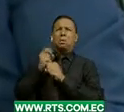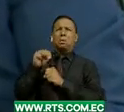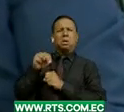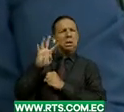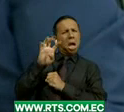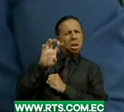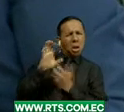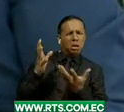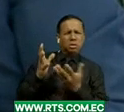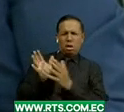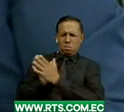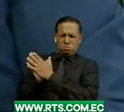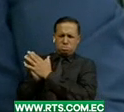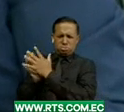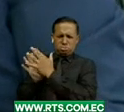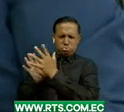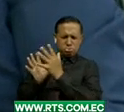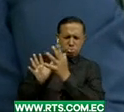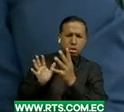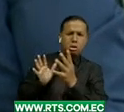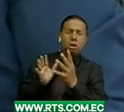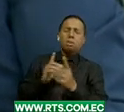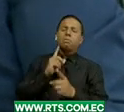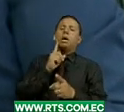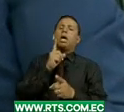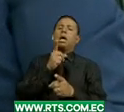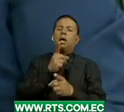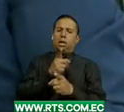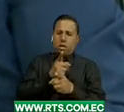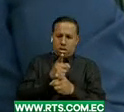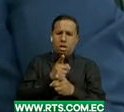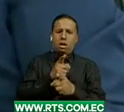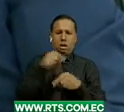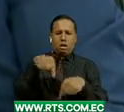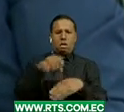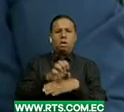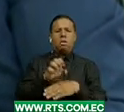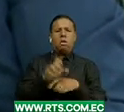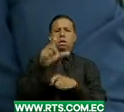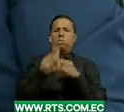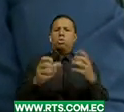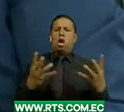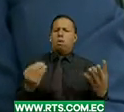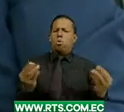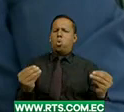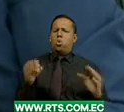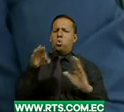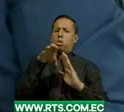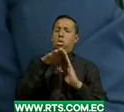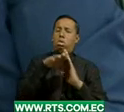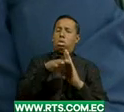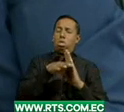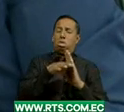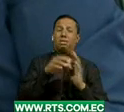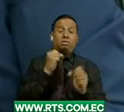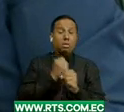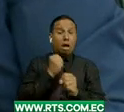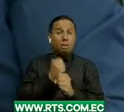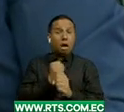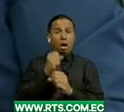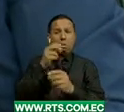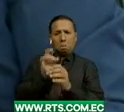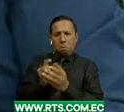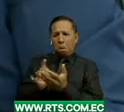importante es ver que existen factores claros y constantes y consistentes de mejoramiento del empleo pleno y el empleo adecuado